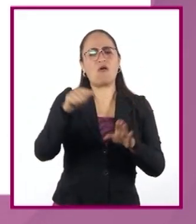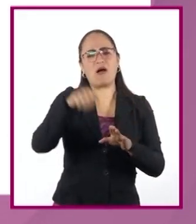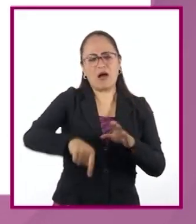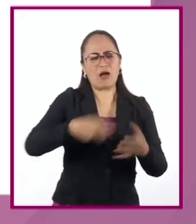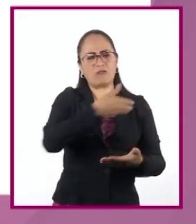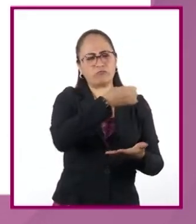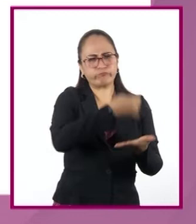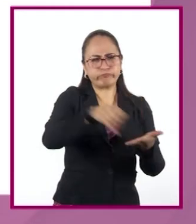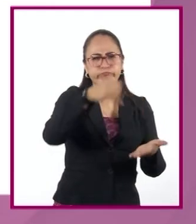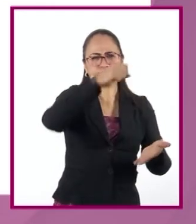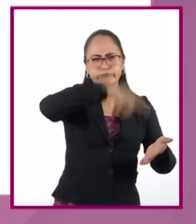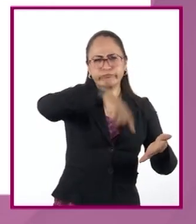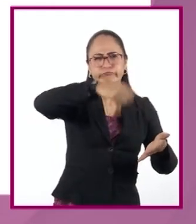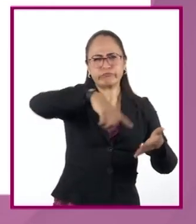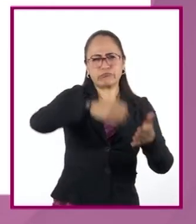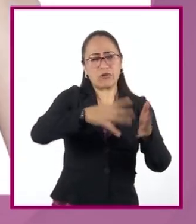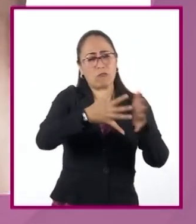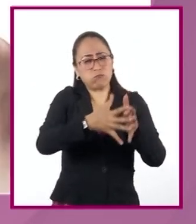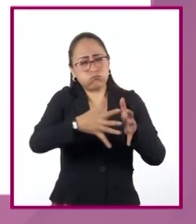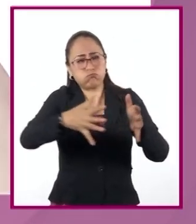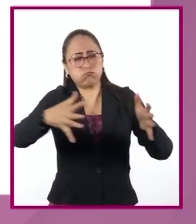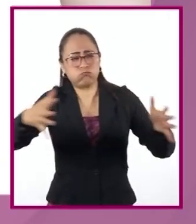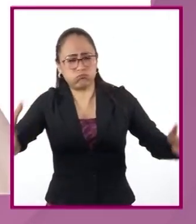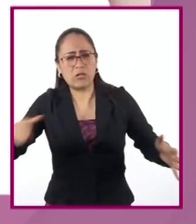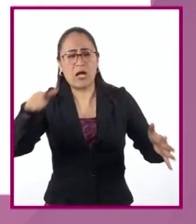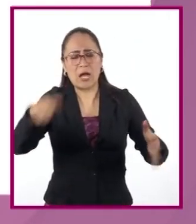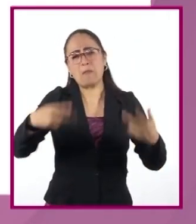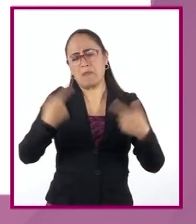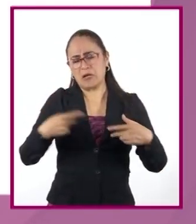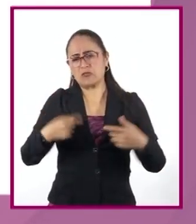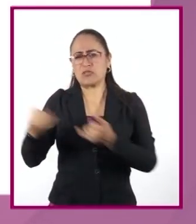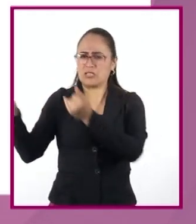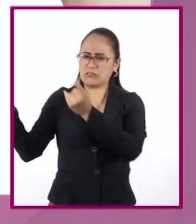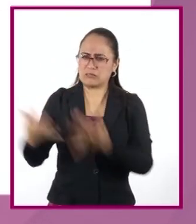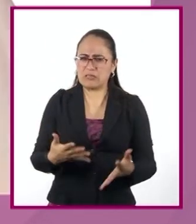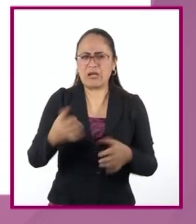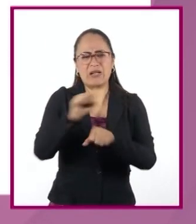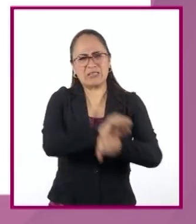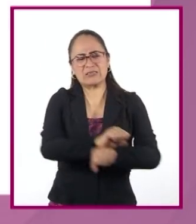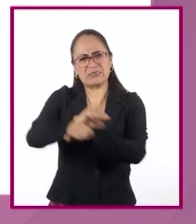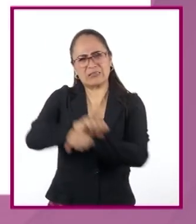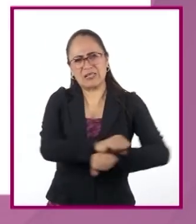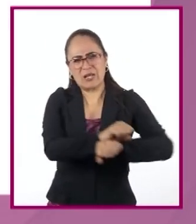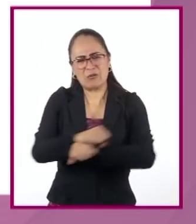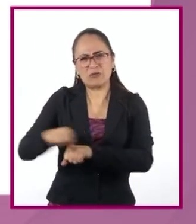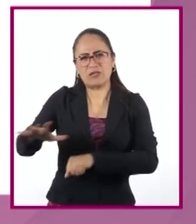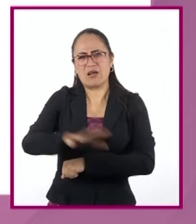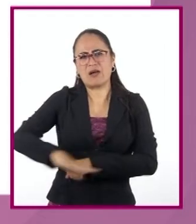su extensión, se emplea la mano de obra esclava que es traída principalmente de África.